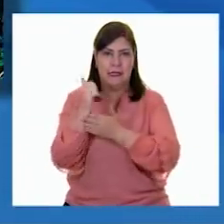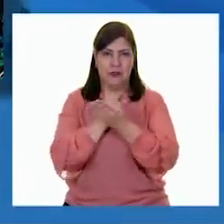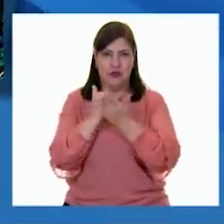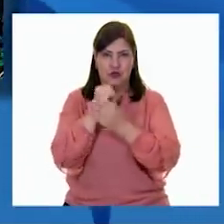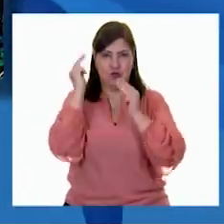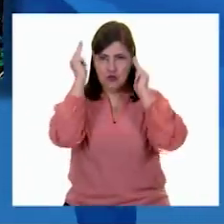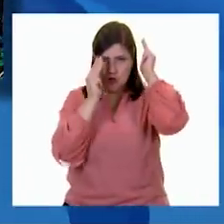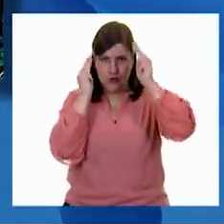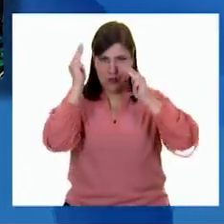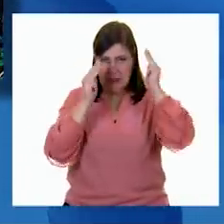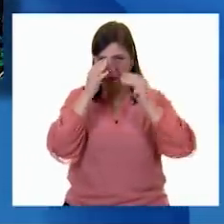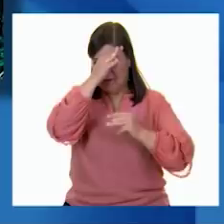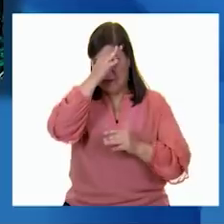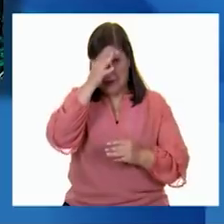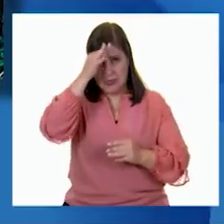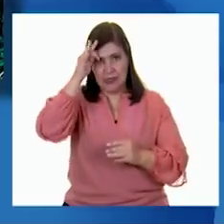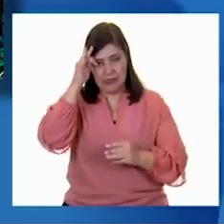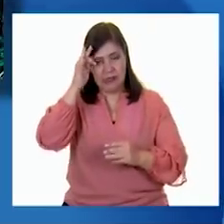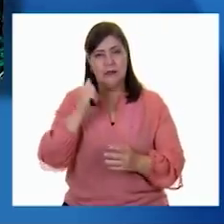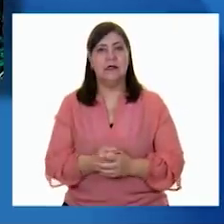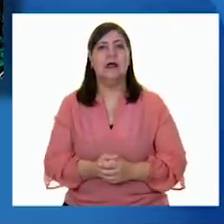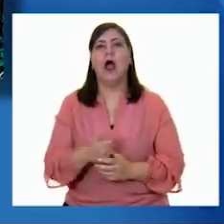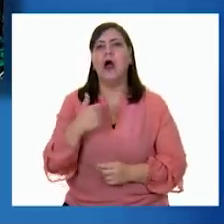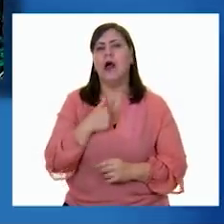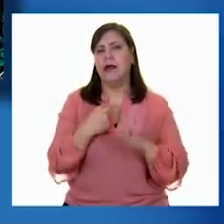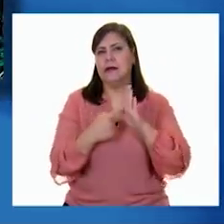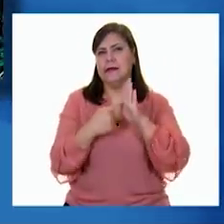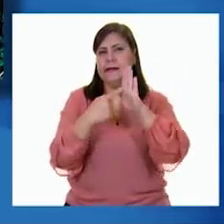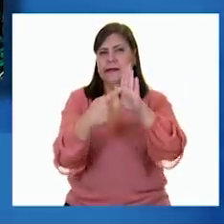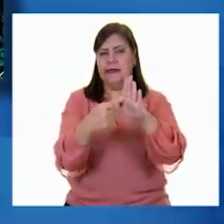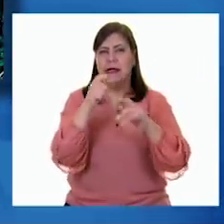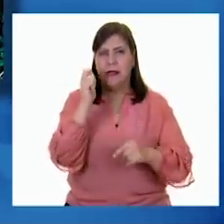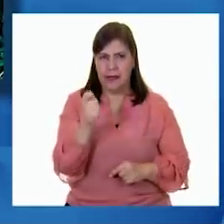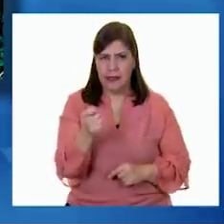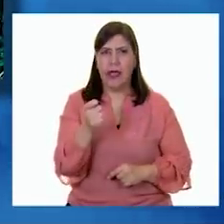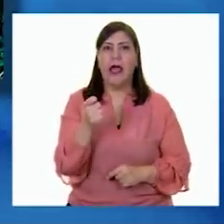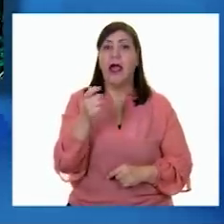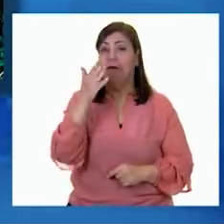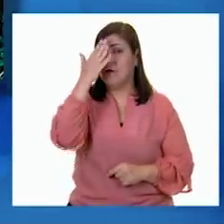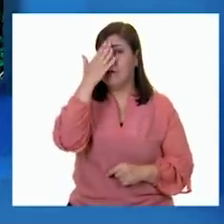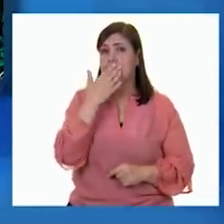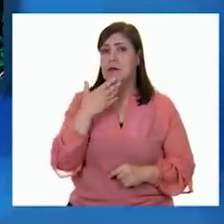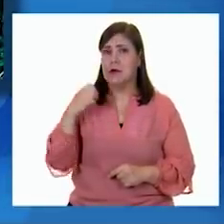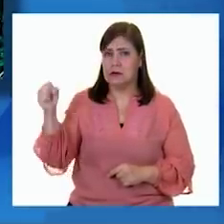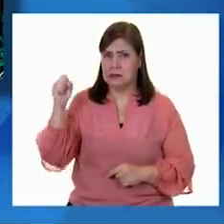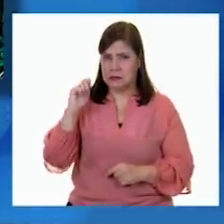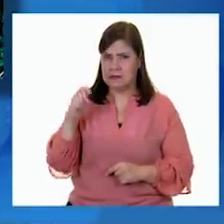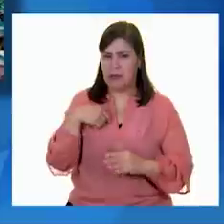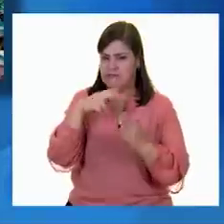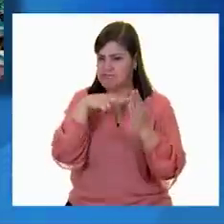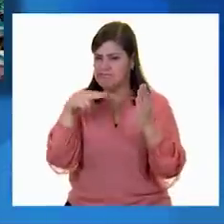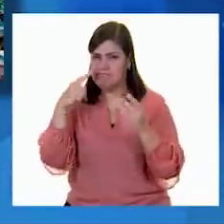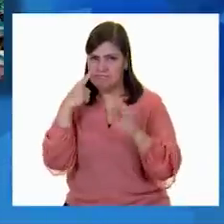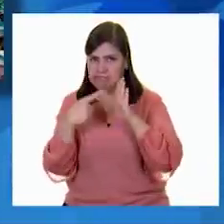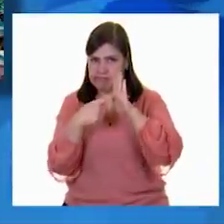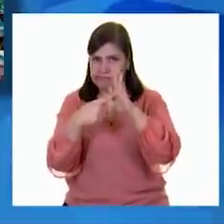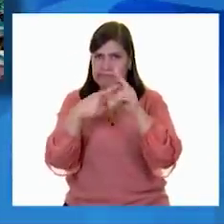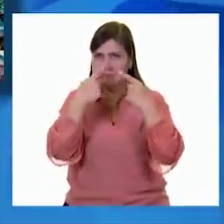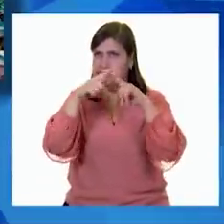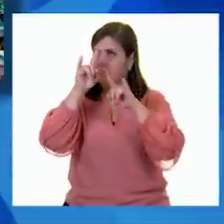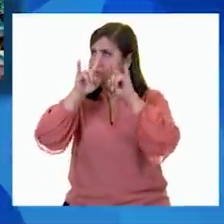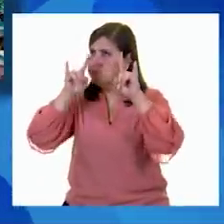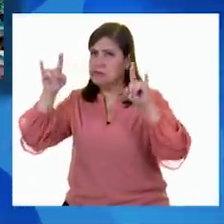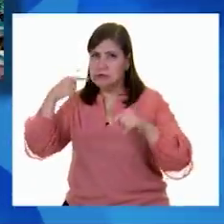Frida Kahlo. Les quiero mostrar algunas obras de la famosa pintora mexicana Frida Kahlo, ya que estoy